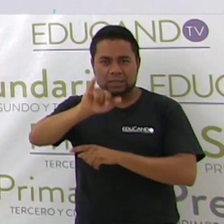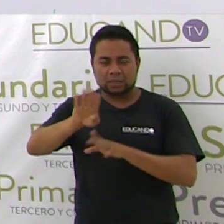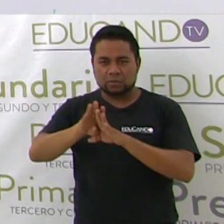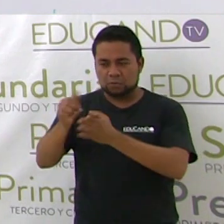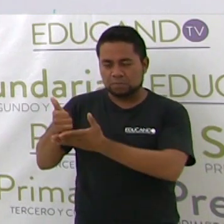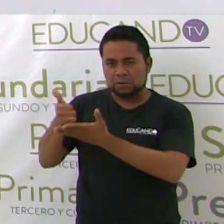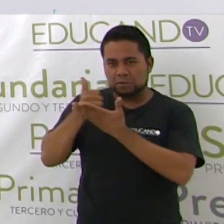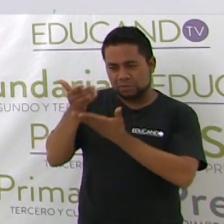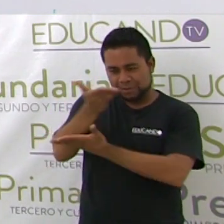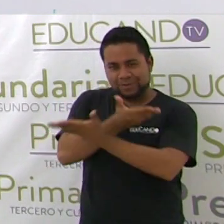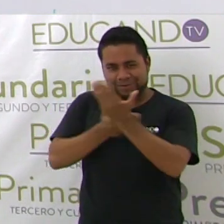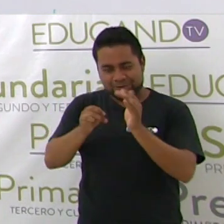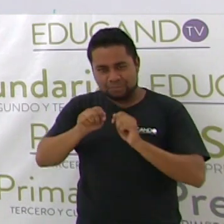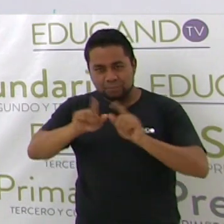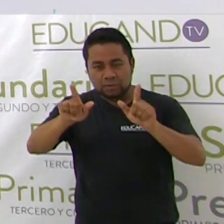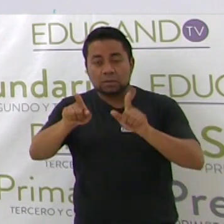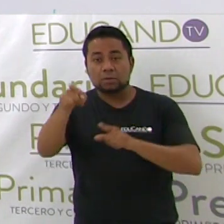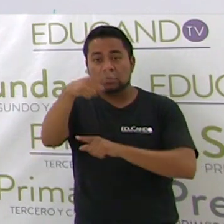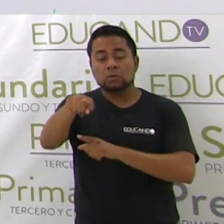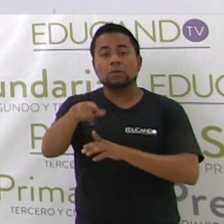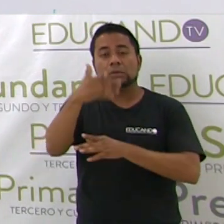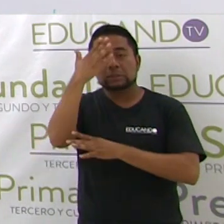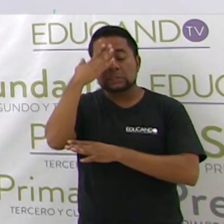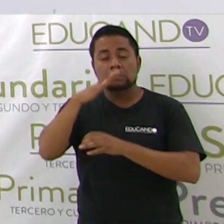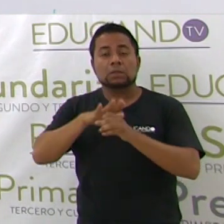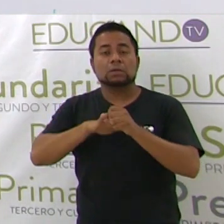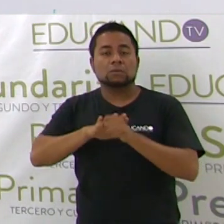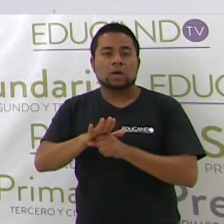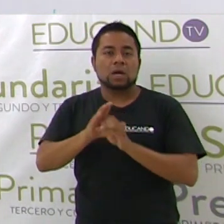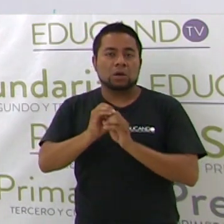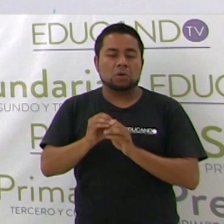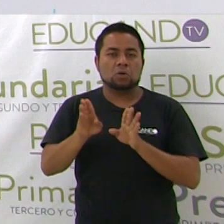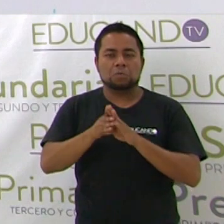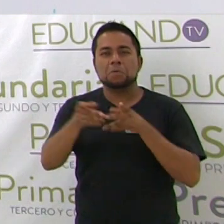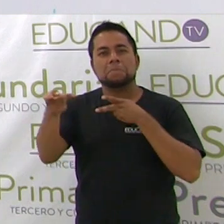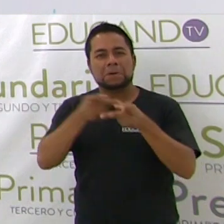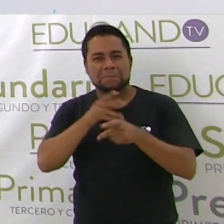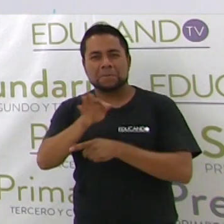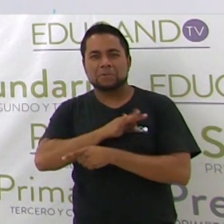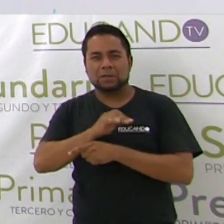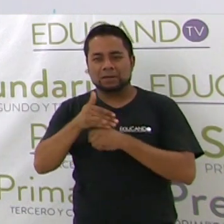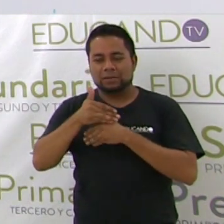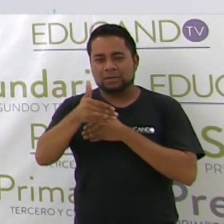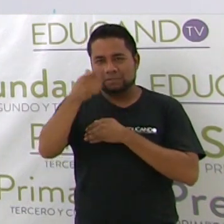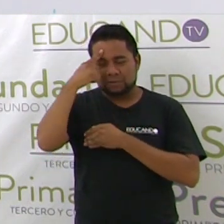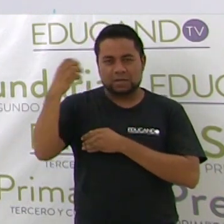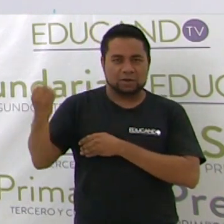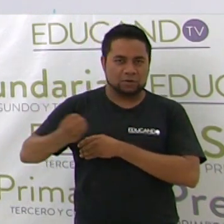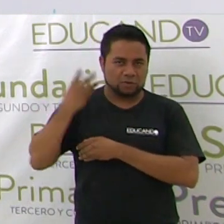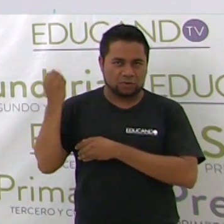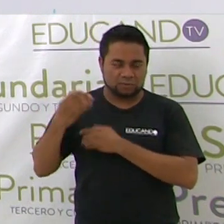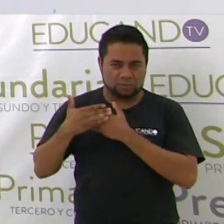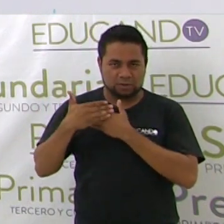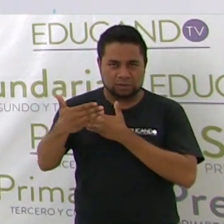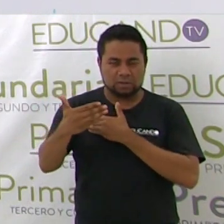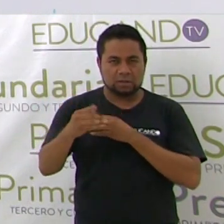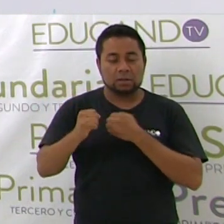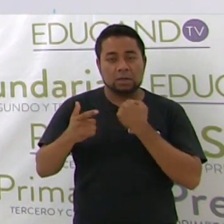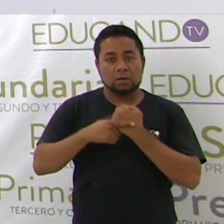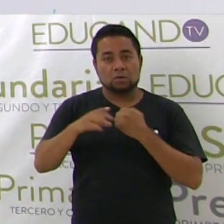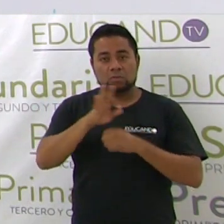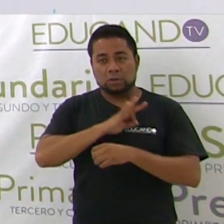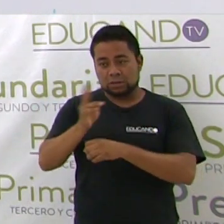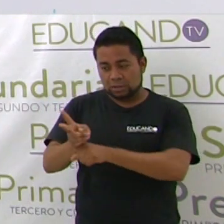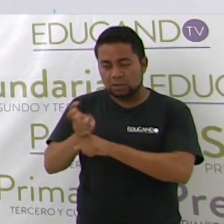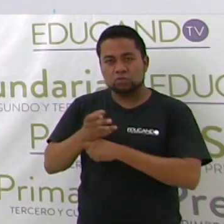de compartirlo, puedan ustedes tener más elementos y preparen su ciclo de conferencias. Y que hagan una invitación